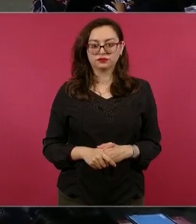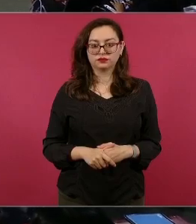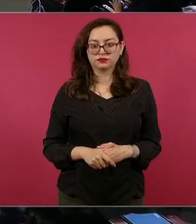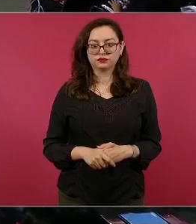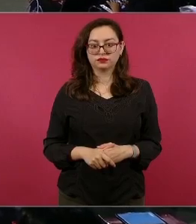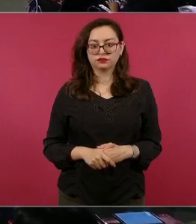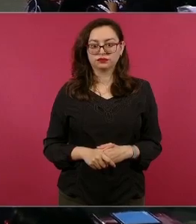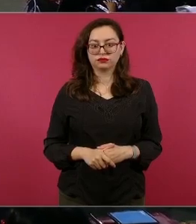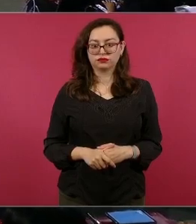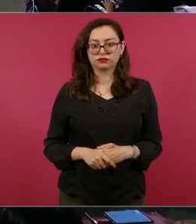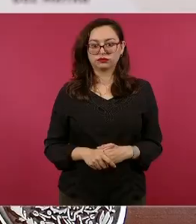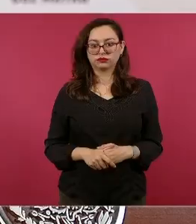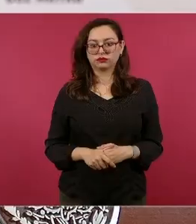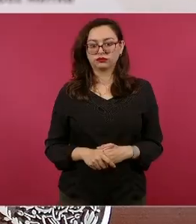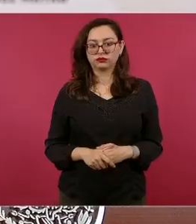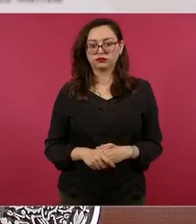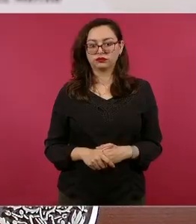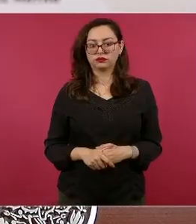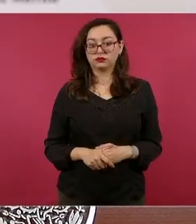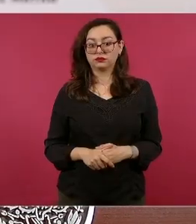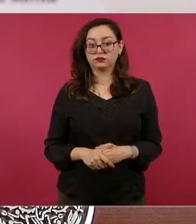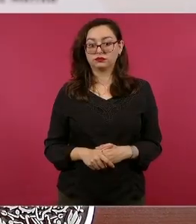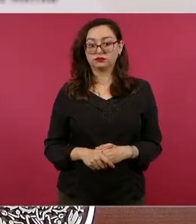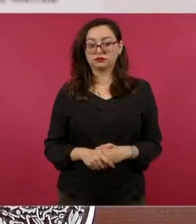Se está